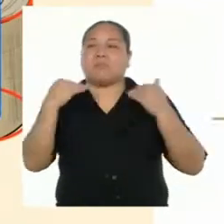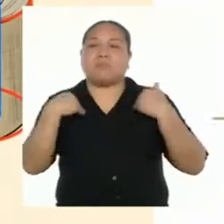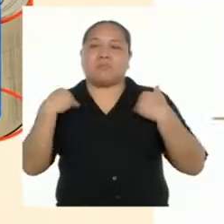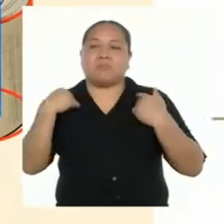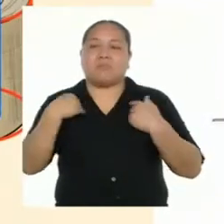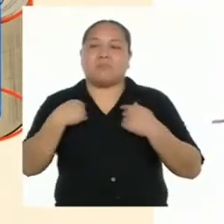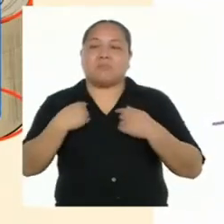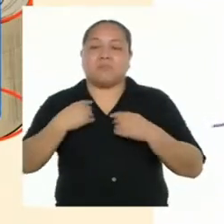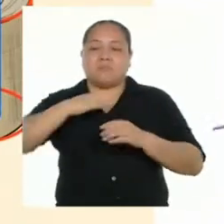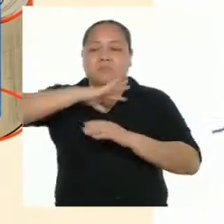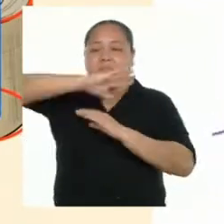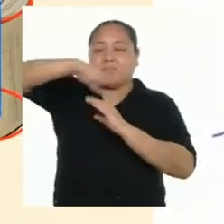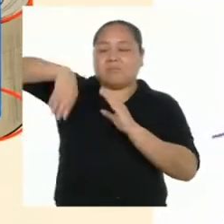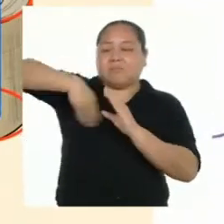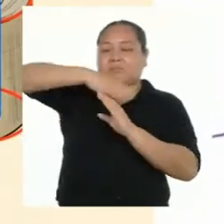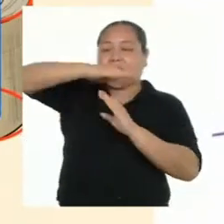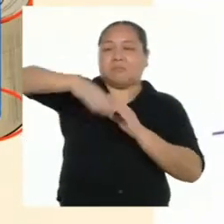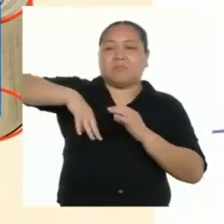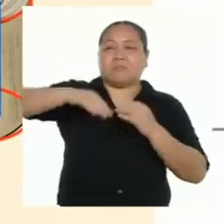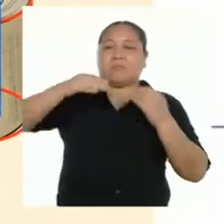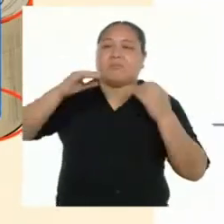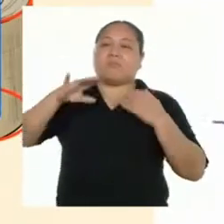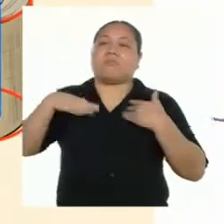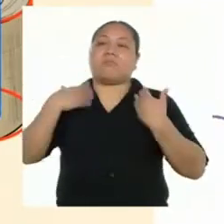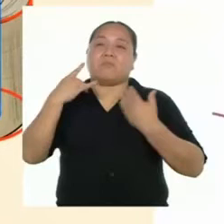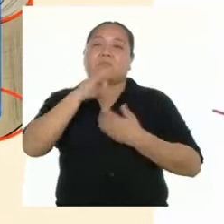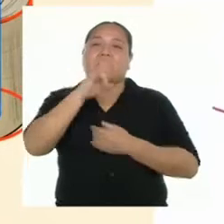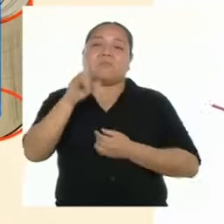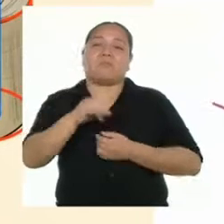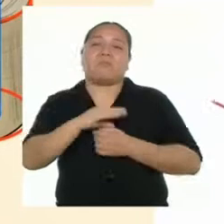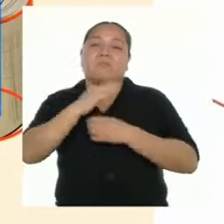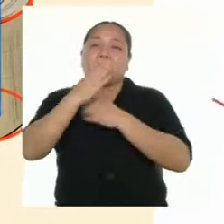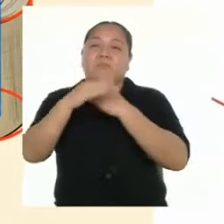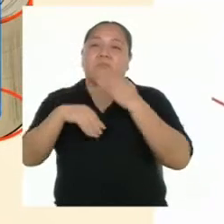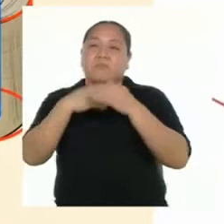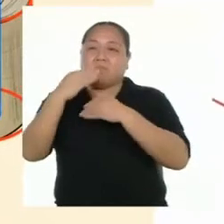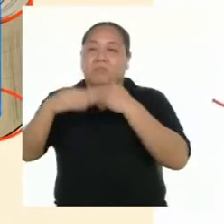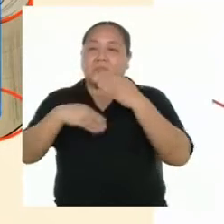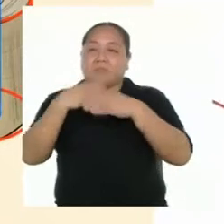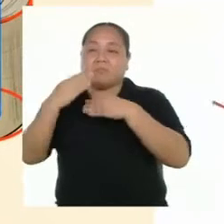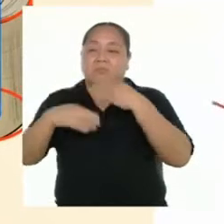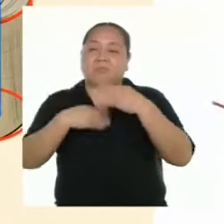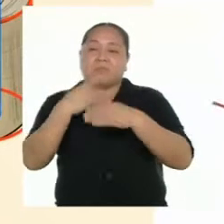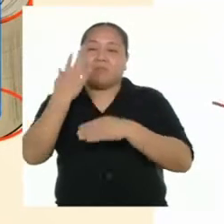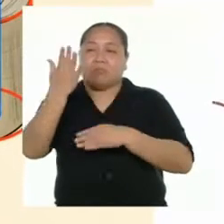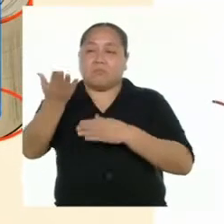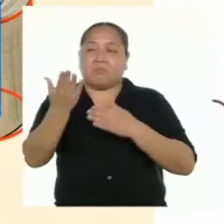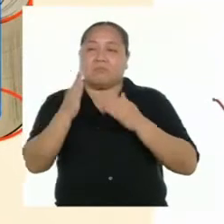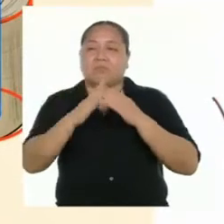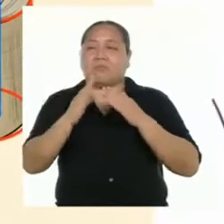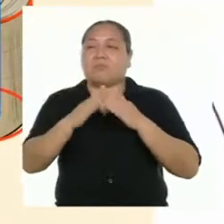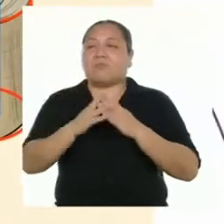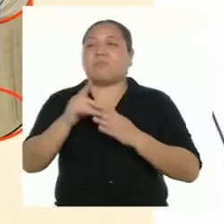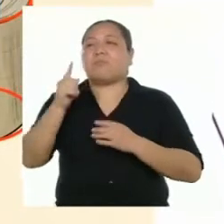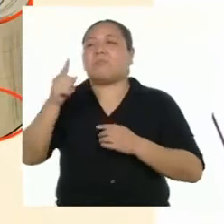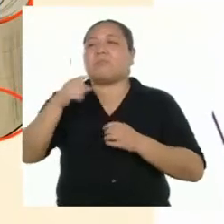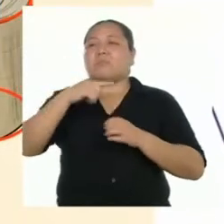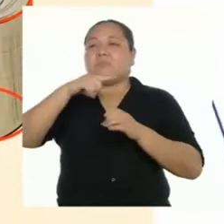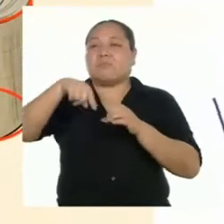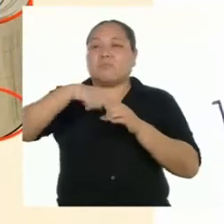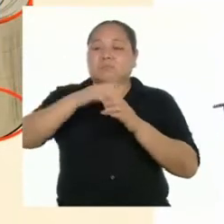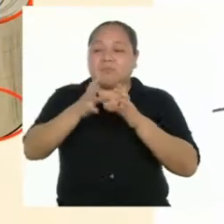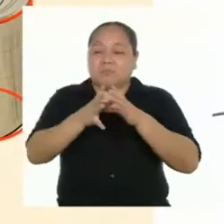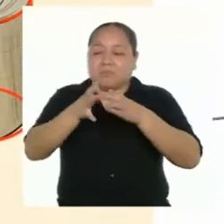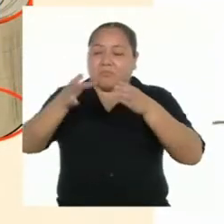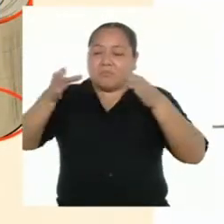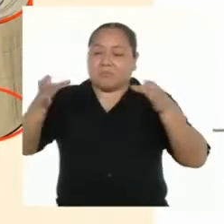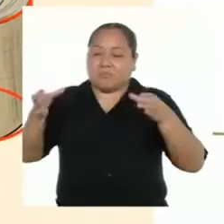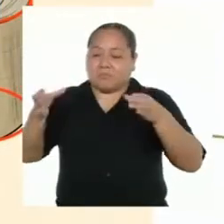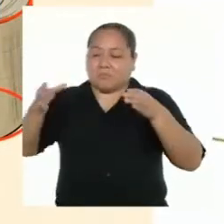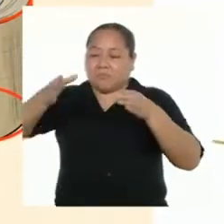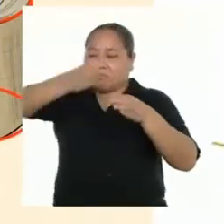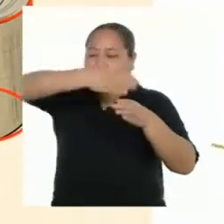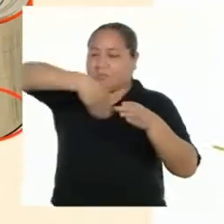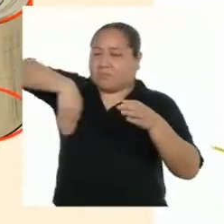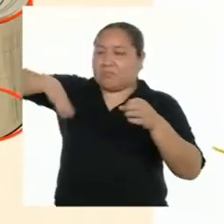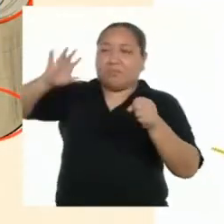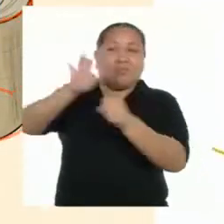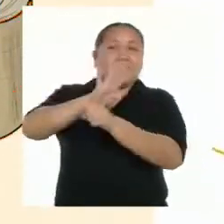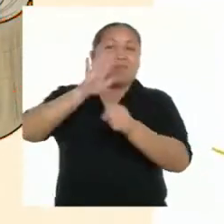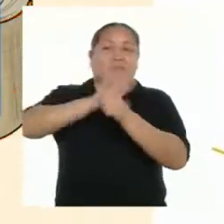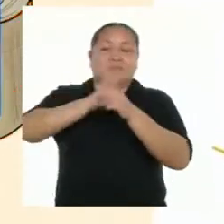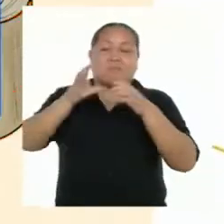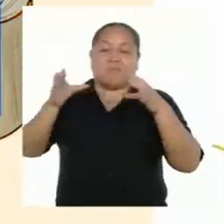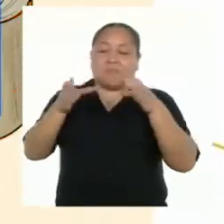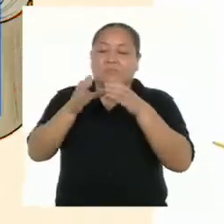de vendas, pueden usar uno de papel higiénico. Tiene razón, profesor. Hay un cilindro más grande que es el total del